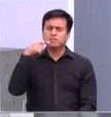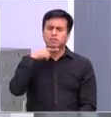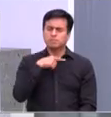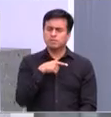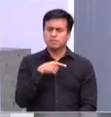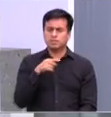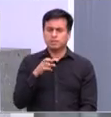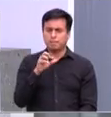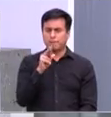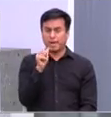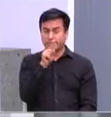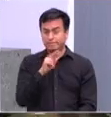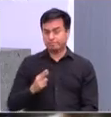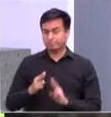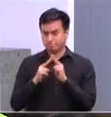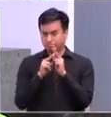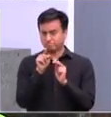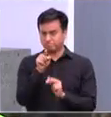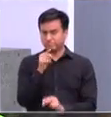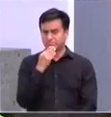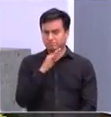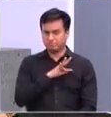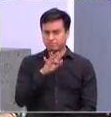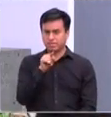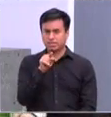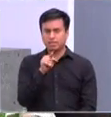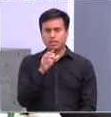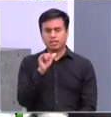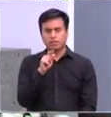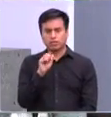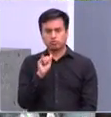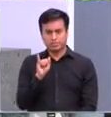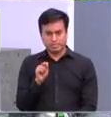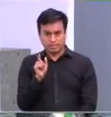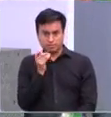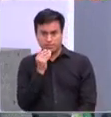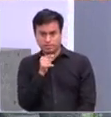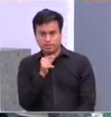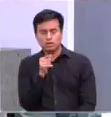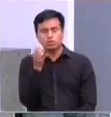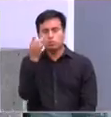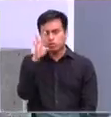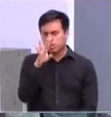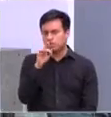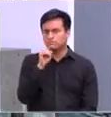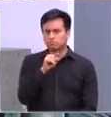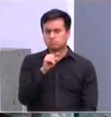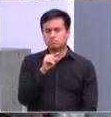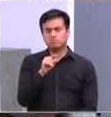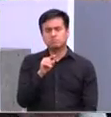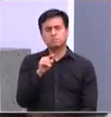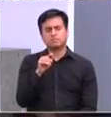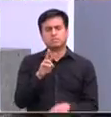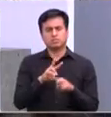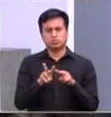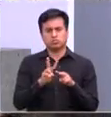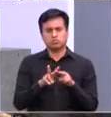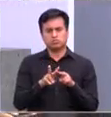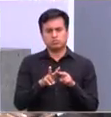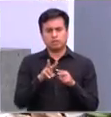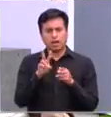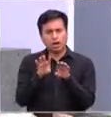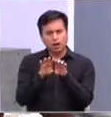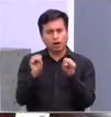Finalmente en París, y debido a Laudato Si, es la única donde se llegó